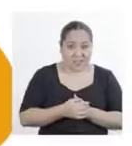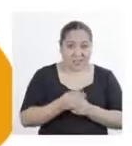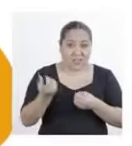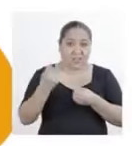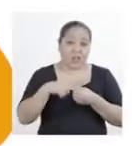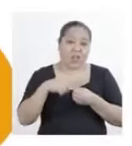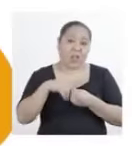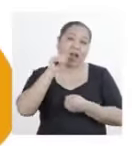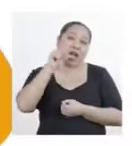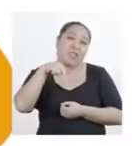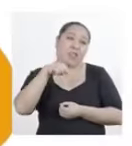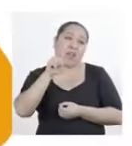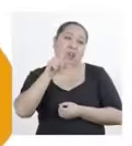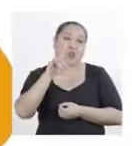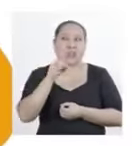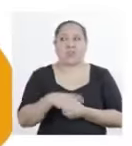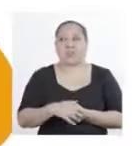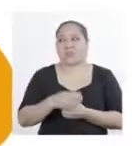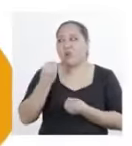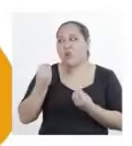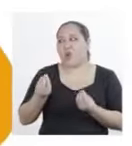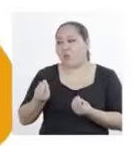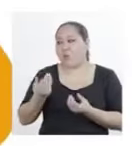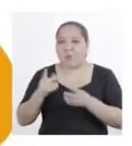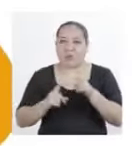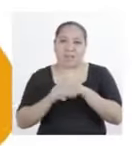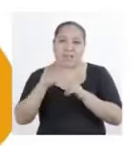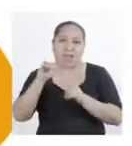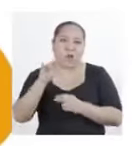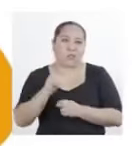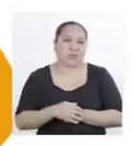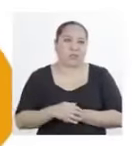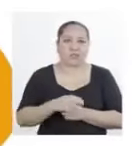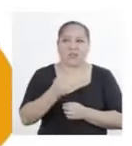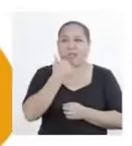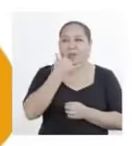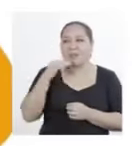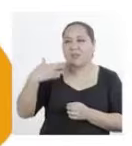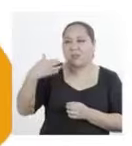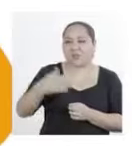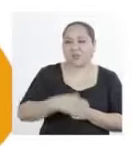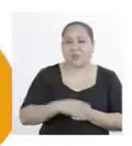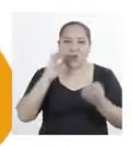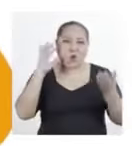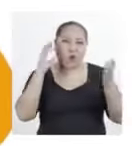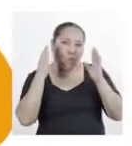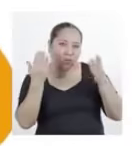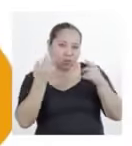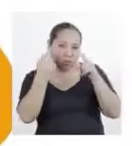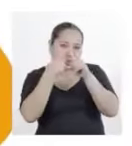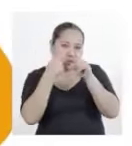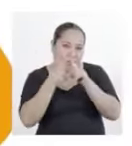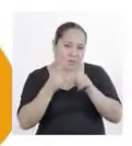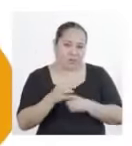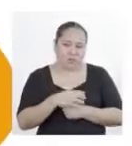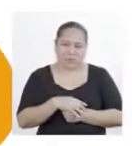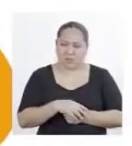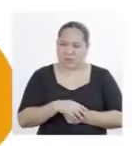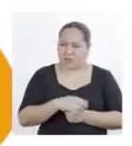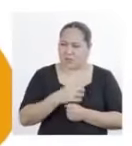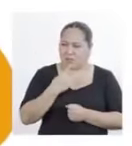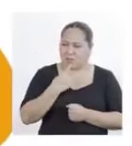diversas Incluyendo analogías, causas, consecuencias, autoridades, comparaciones,